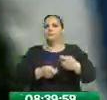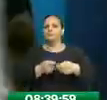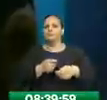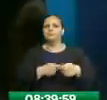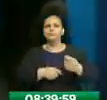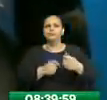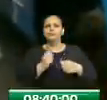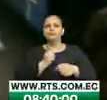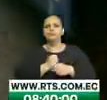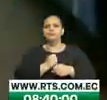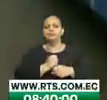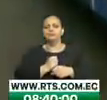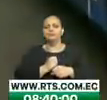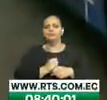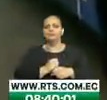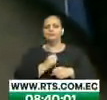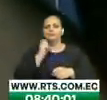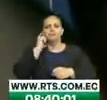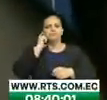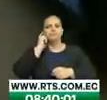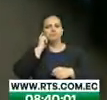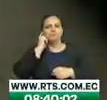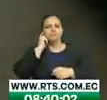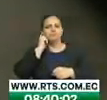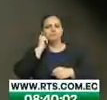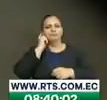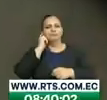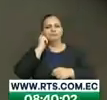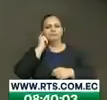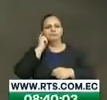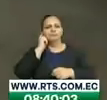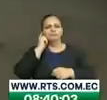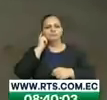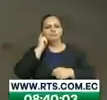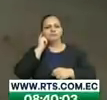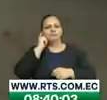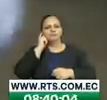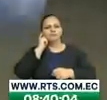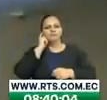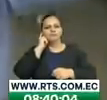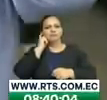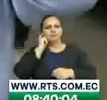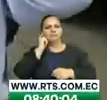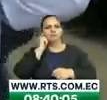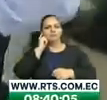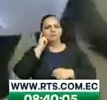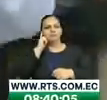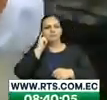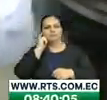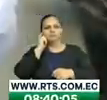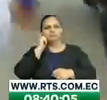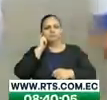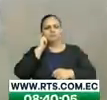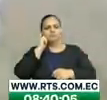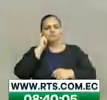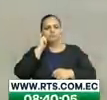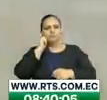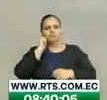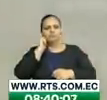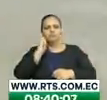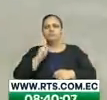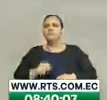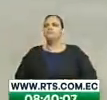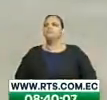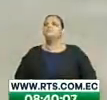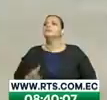Nosotros vamos a regresar con esta información a los estudios. Si me ayudas, Daniel, por favor, ¿a quién le doy